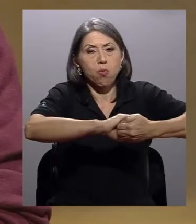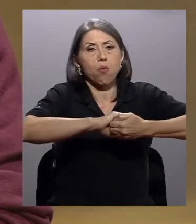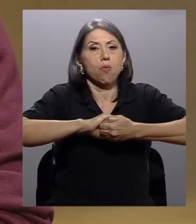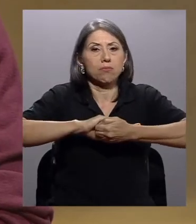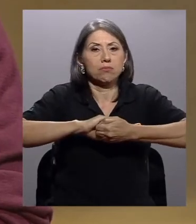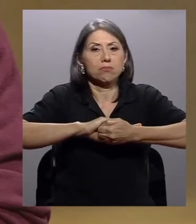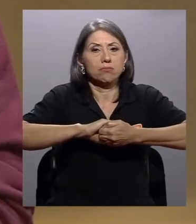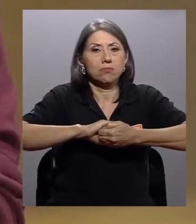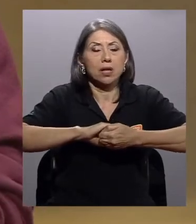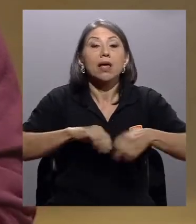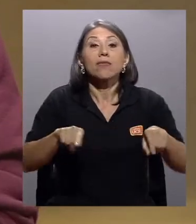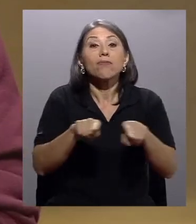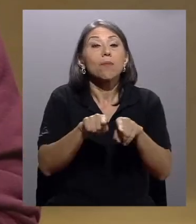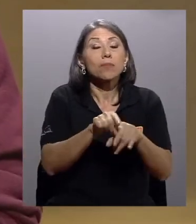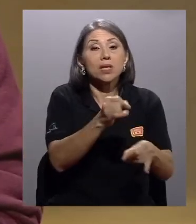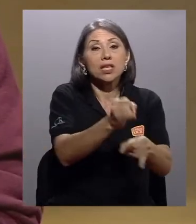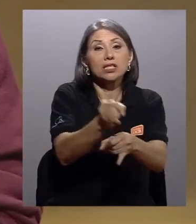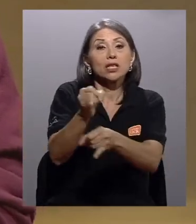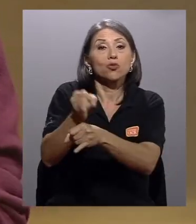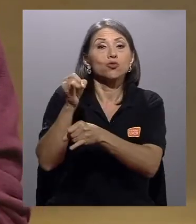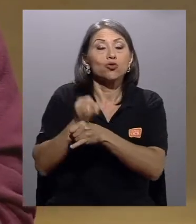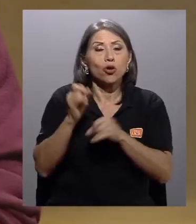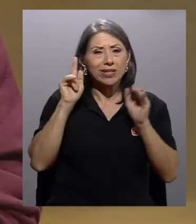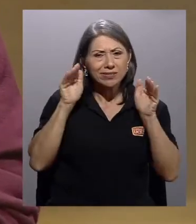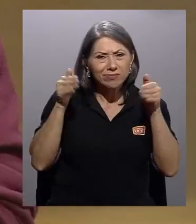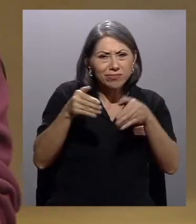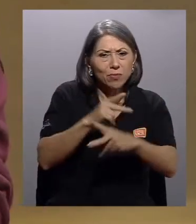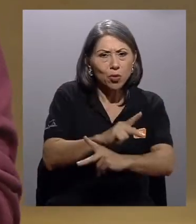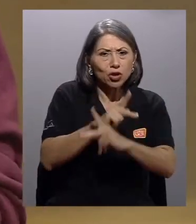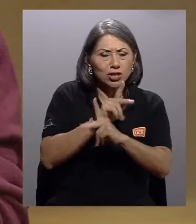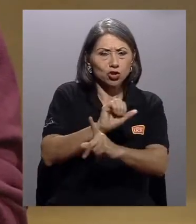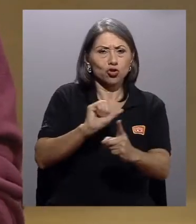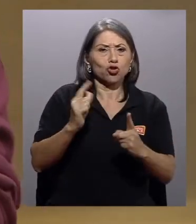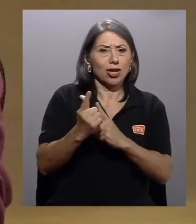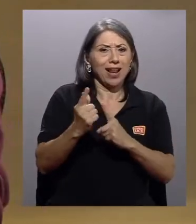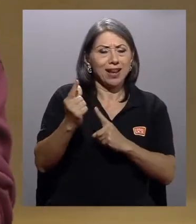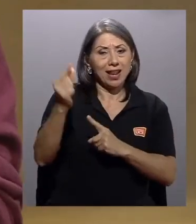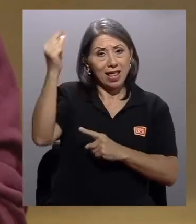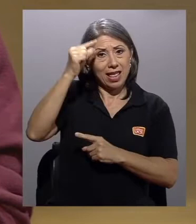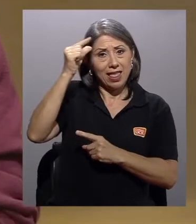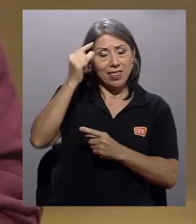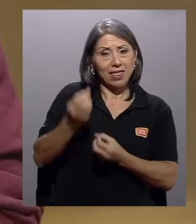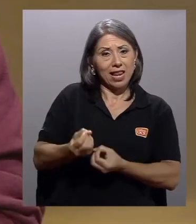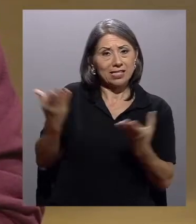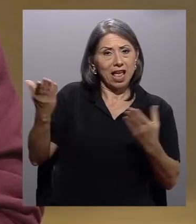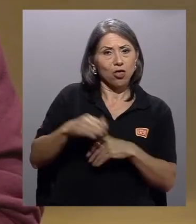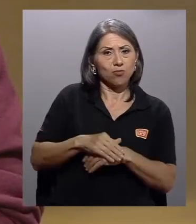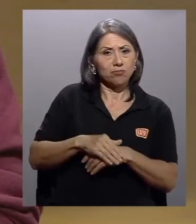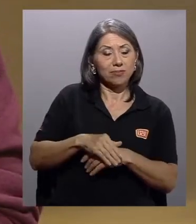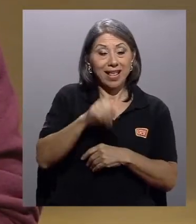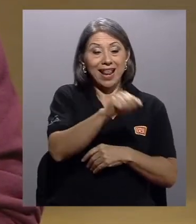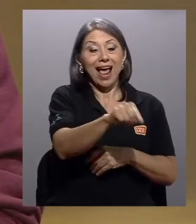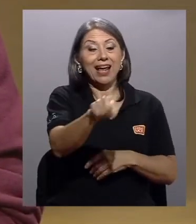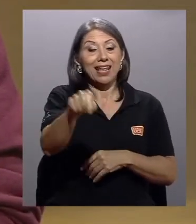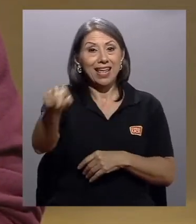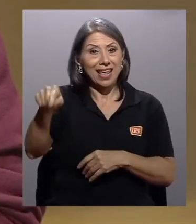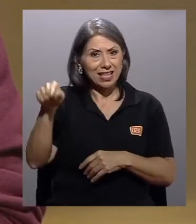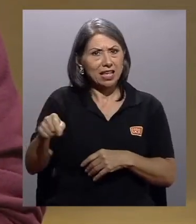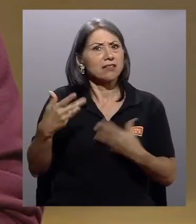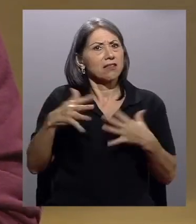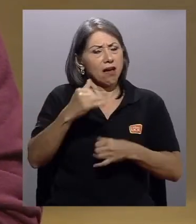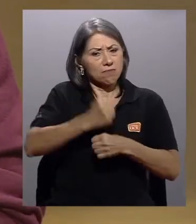también creo que las instituciones de protección social del Estado, aquellas que se han movilizado, que se han articulado